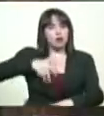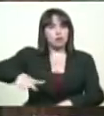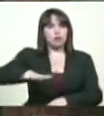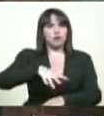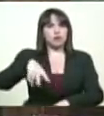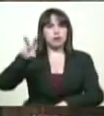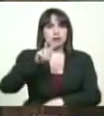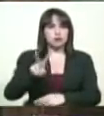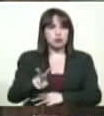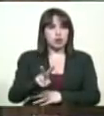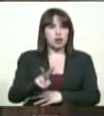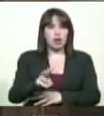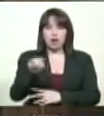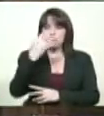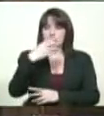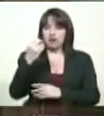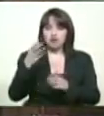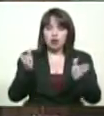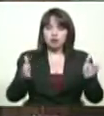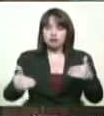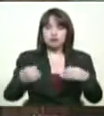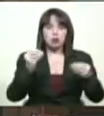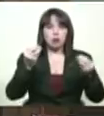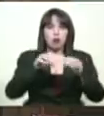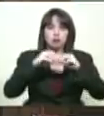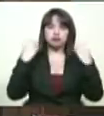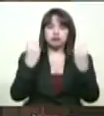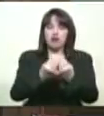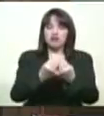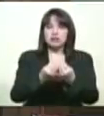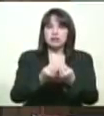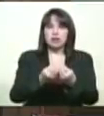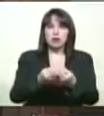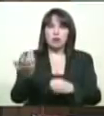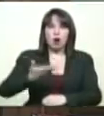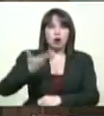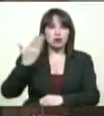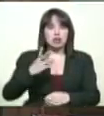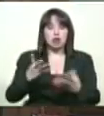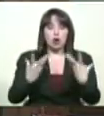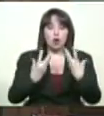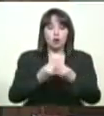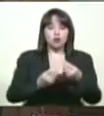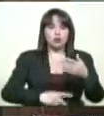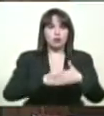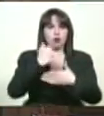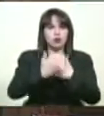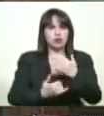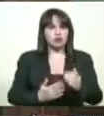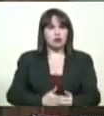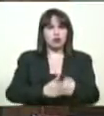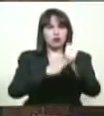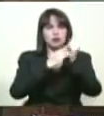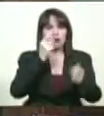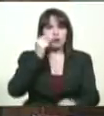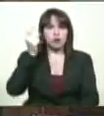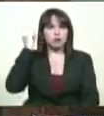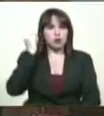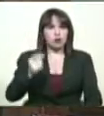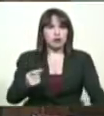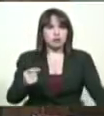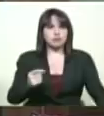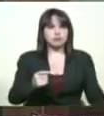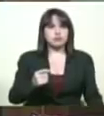en el puesto de mando de miraflores que se corresponda con el proyecto de los líderes y las liderezas los